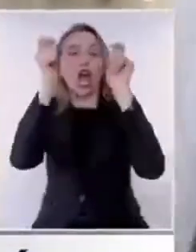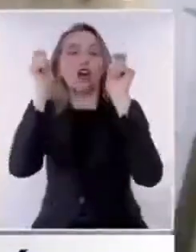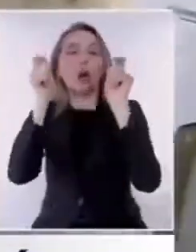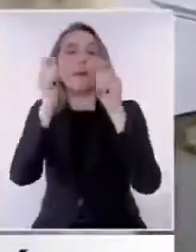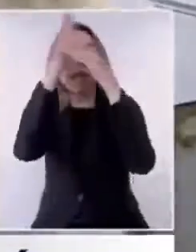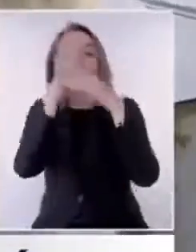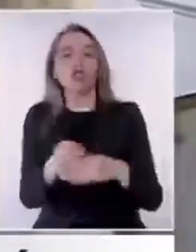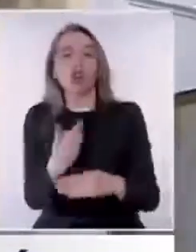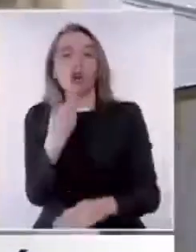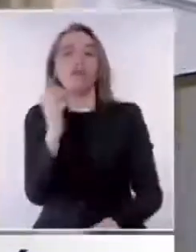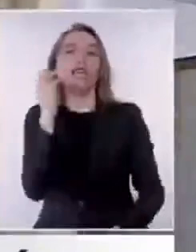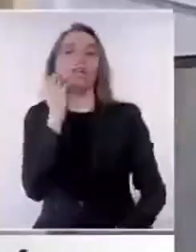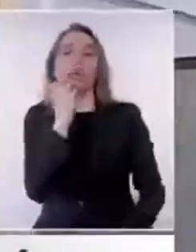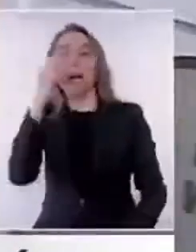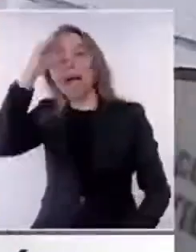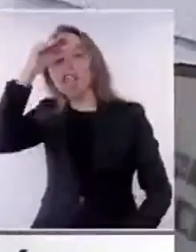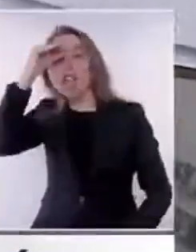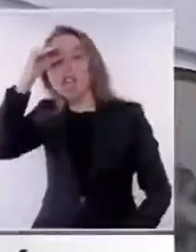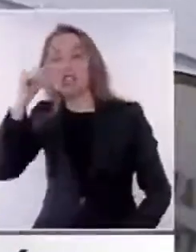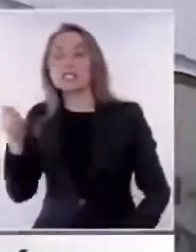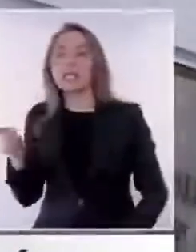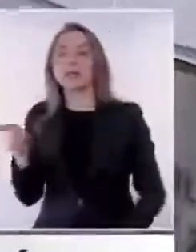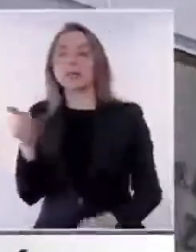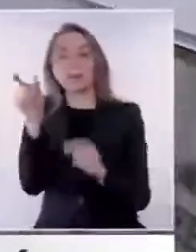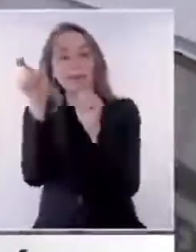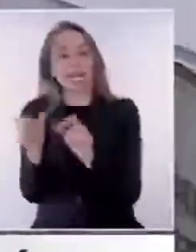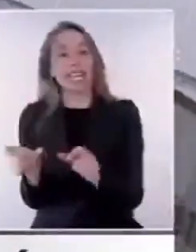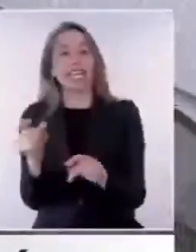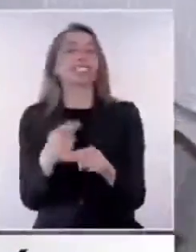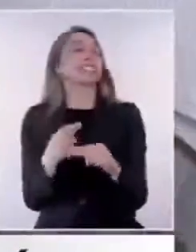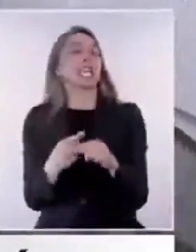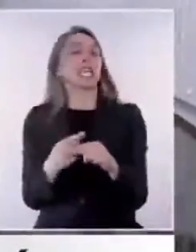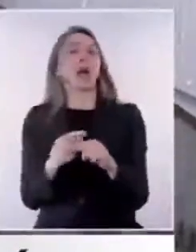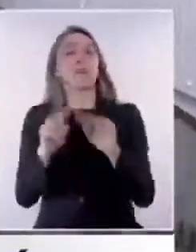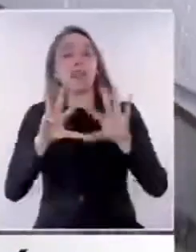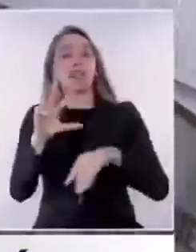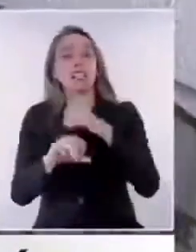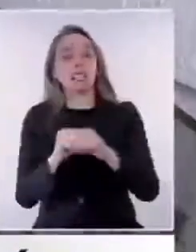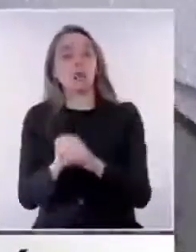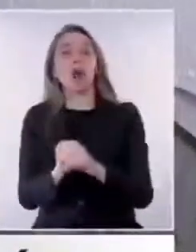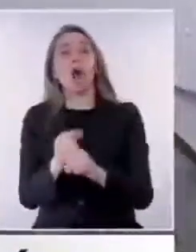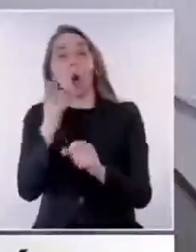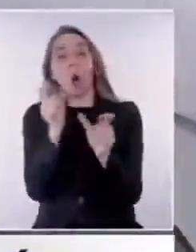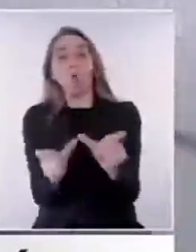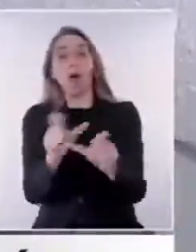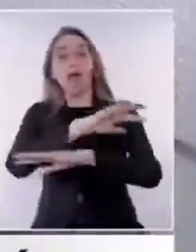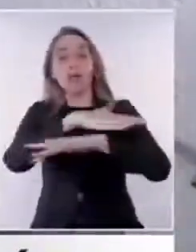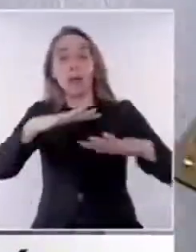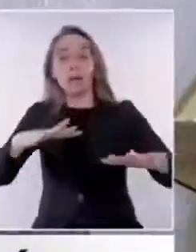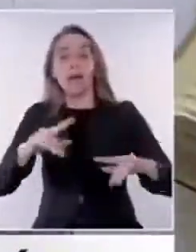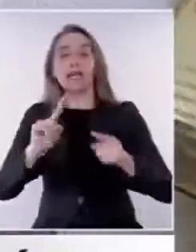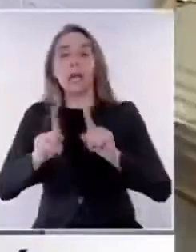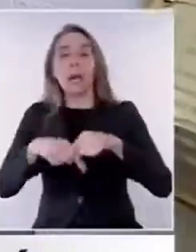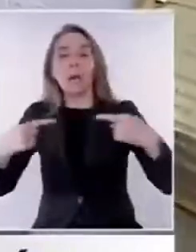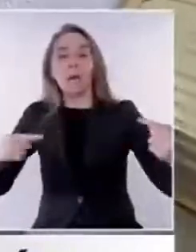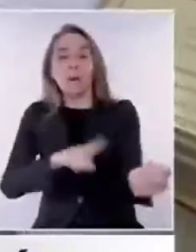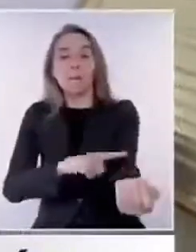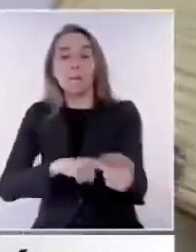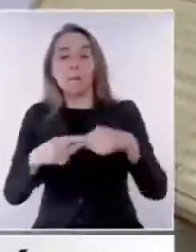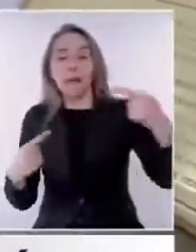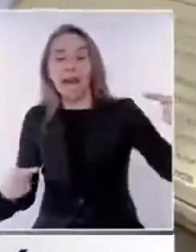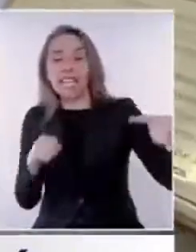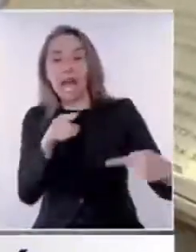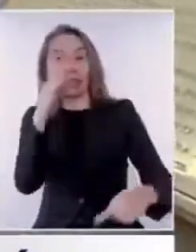noche. Este, aquí tenemos un guardia marina, 19 años de edad, que es pariente directo del almirante Seger.